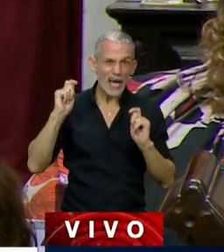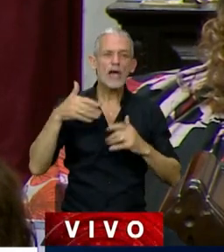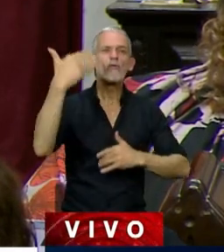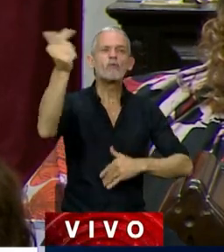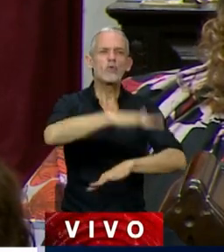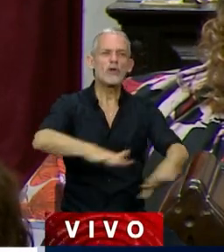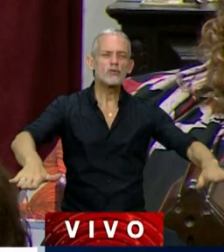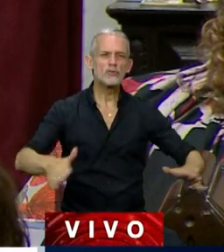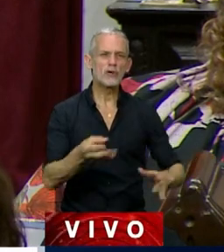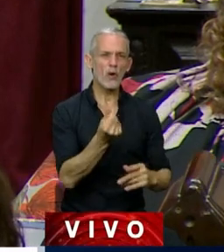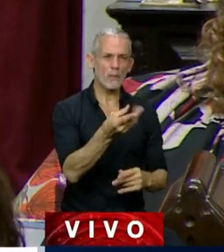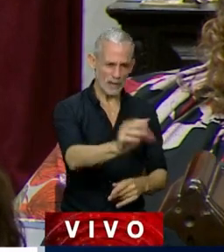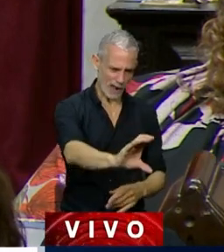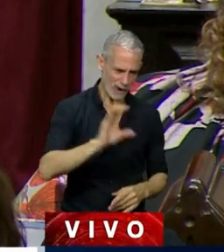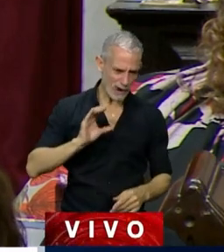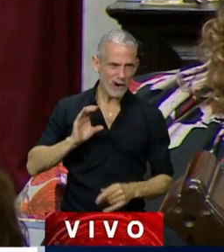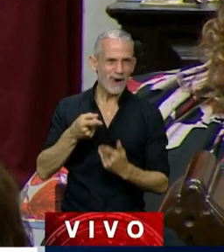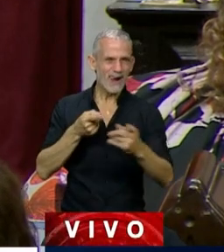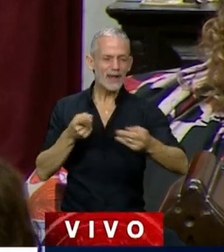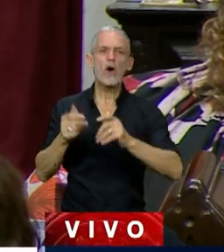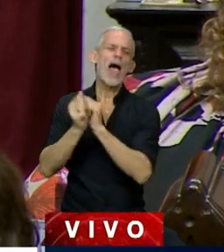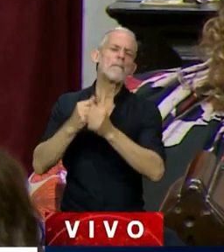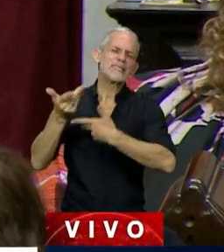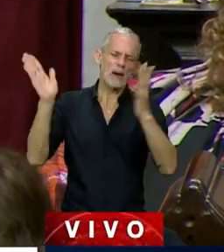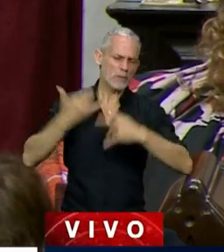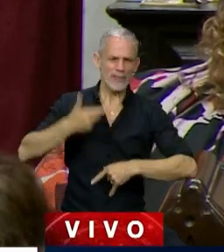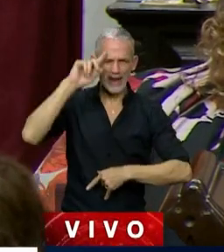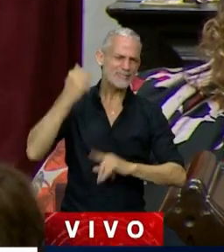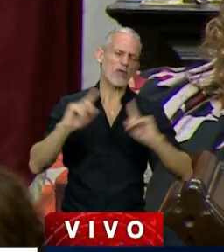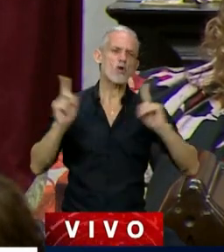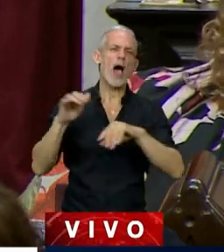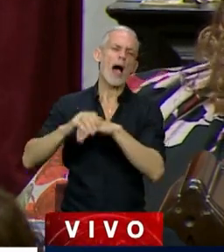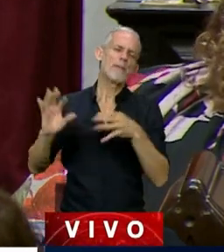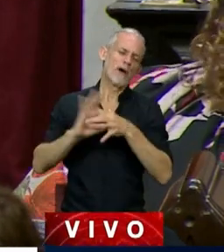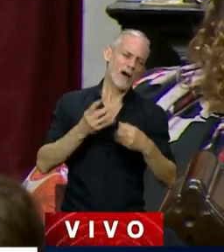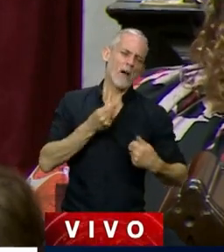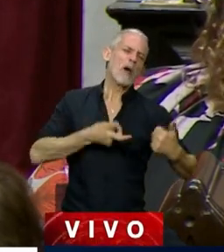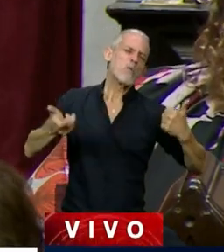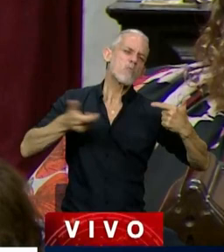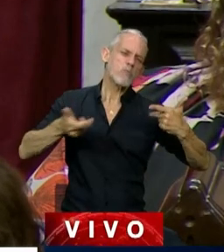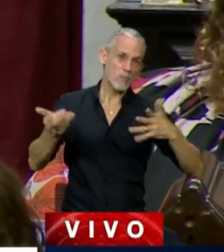futuro de ellos, con el futuro del país. No las empresas públicas, no los amigos del poder,